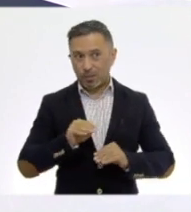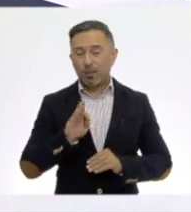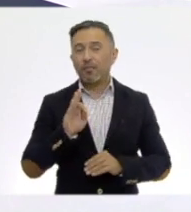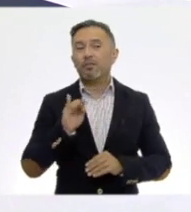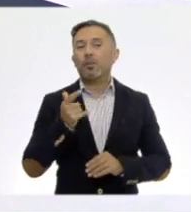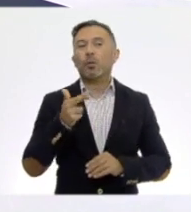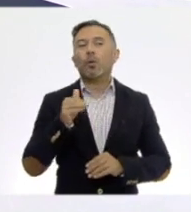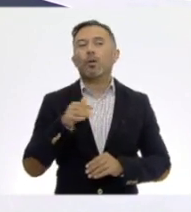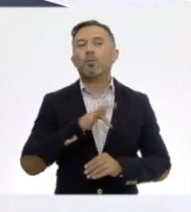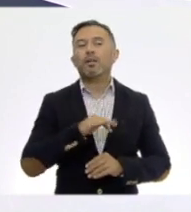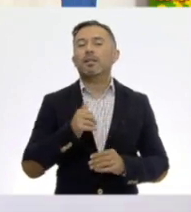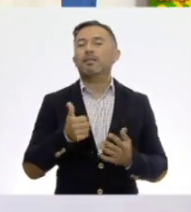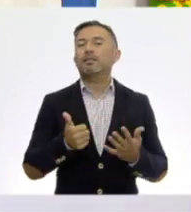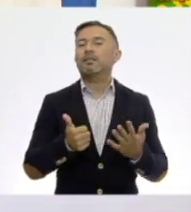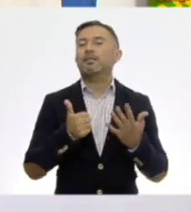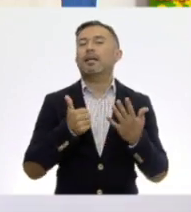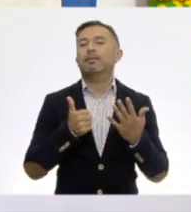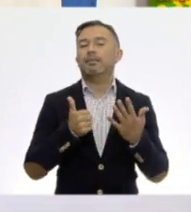que tenga